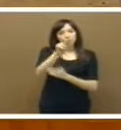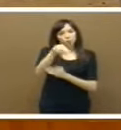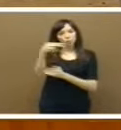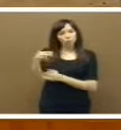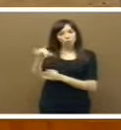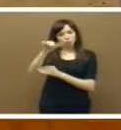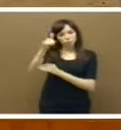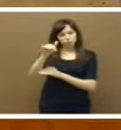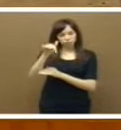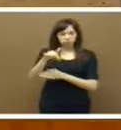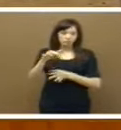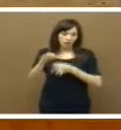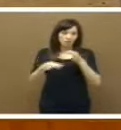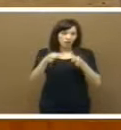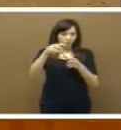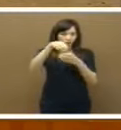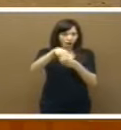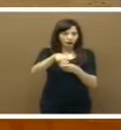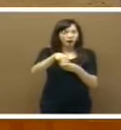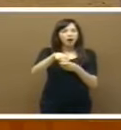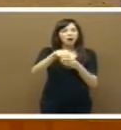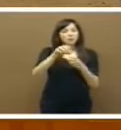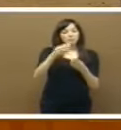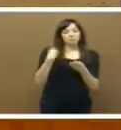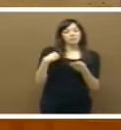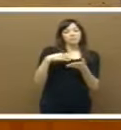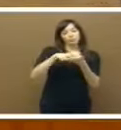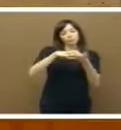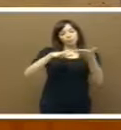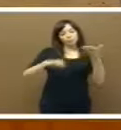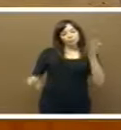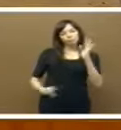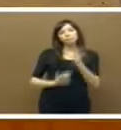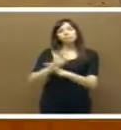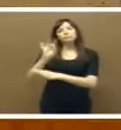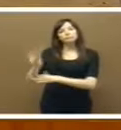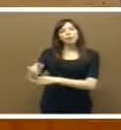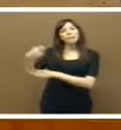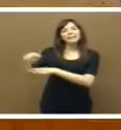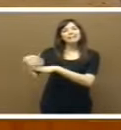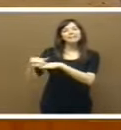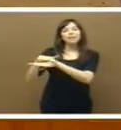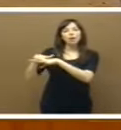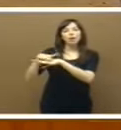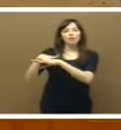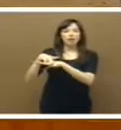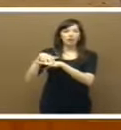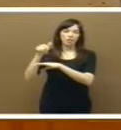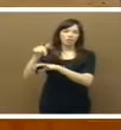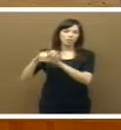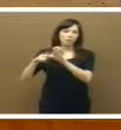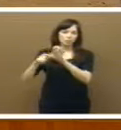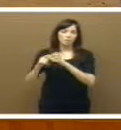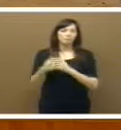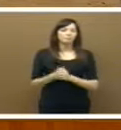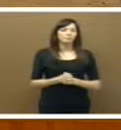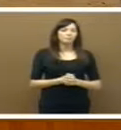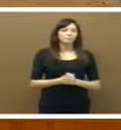aprobadas por el Pleno de esta Cámara serán remitidas a la Presidencia del Gobierno de la Comunidad Autónoma.